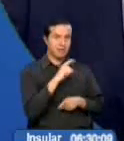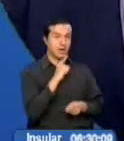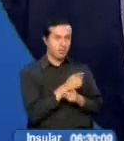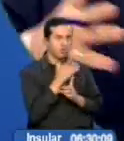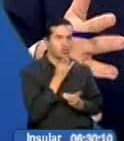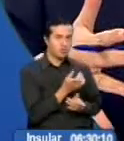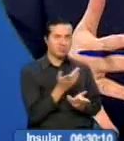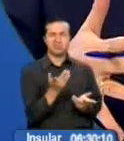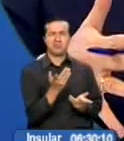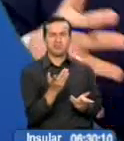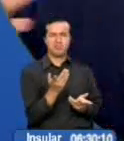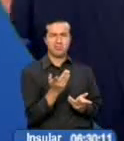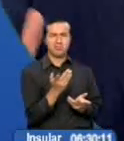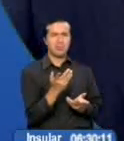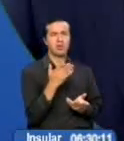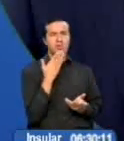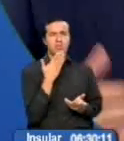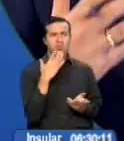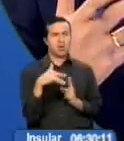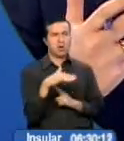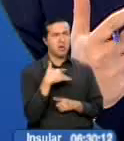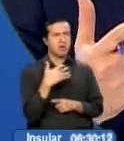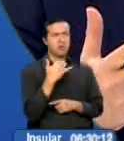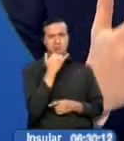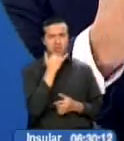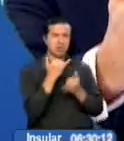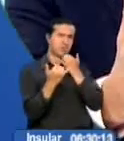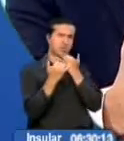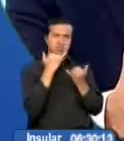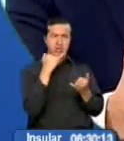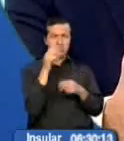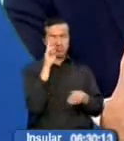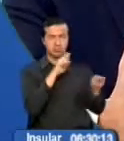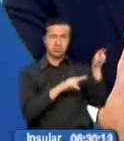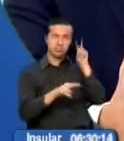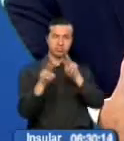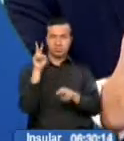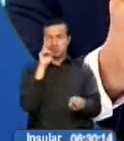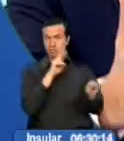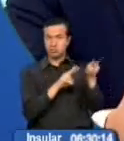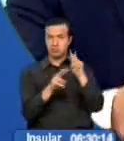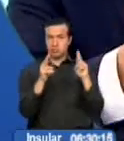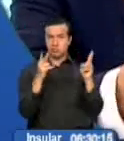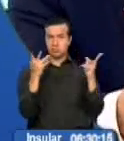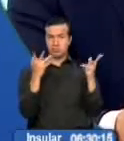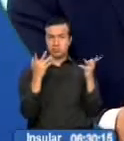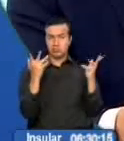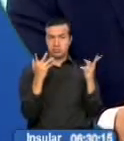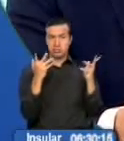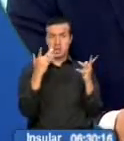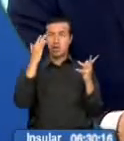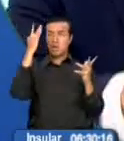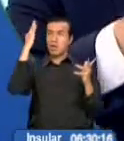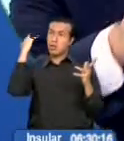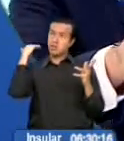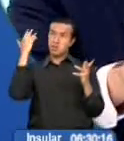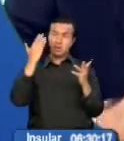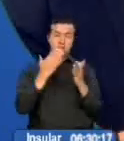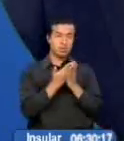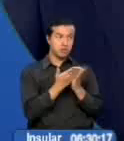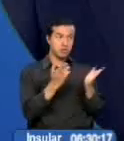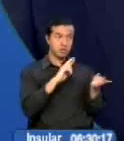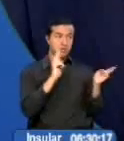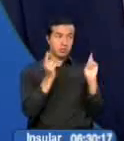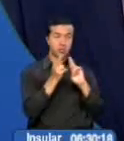y se inserta en un ambiente de irresponsabilidad, de análisis y de desconocimiento de la historia. Entonces, en esas